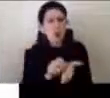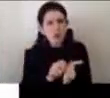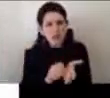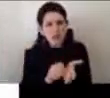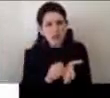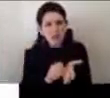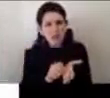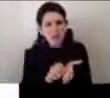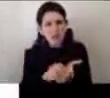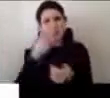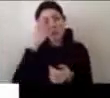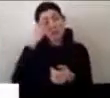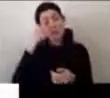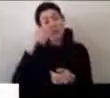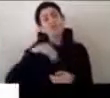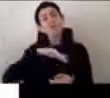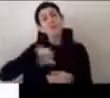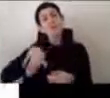Pero nosotros les damos